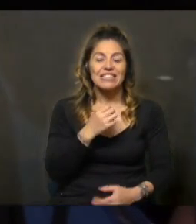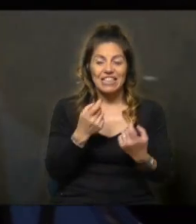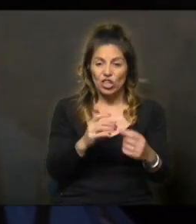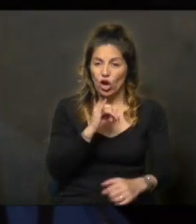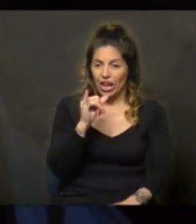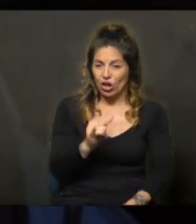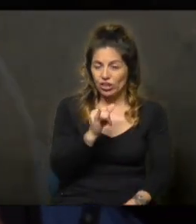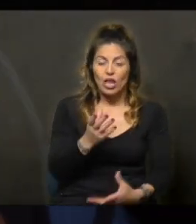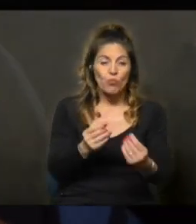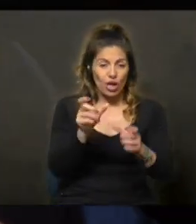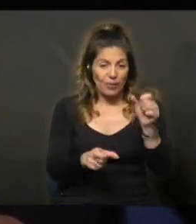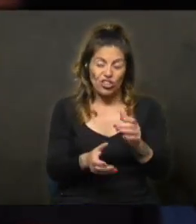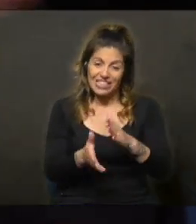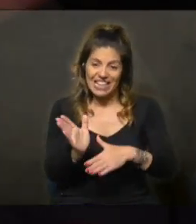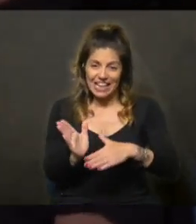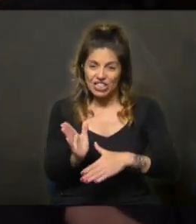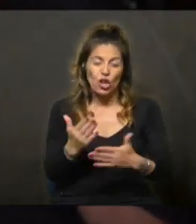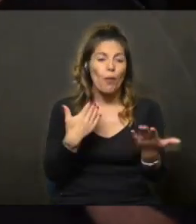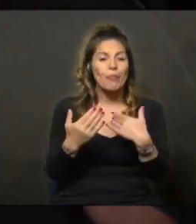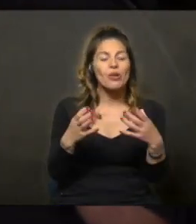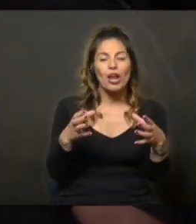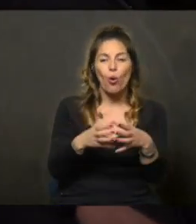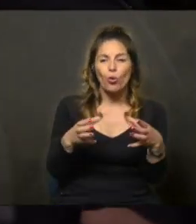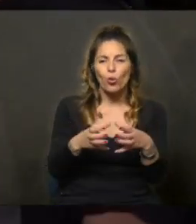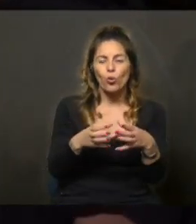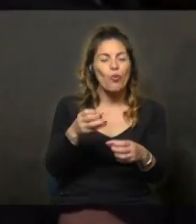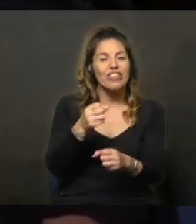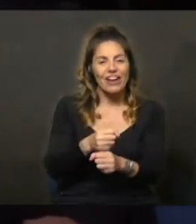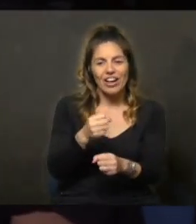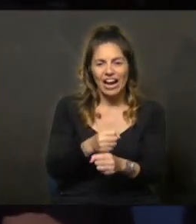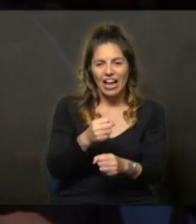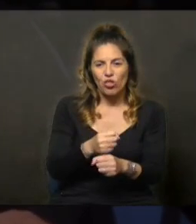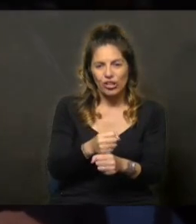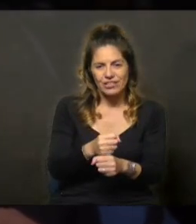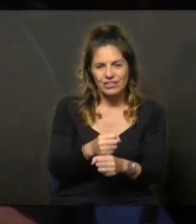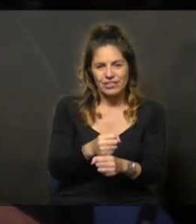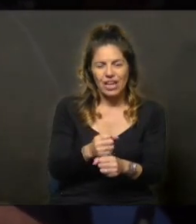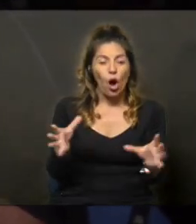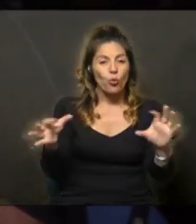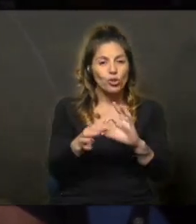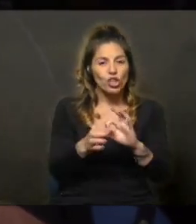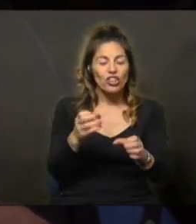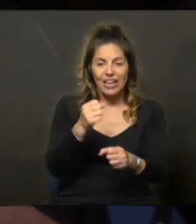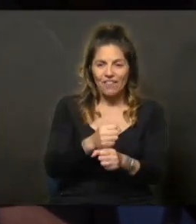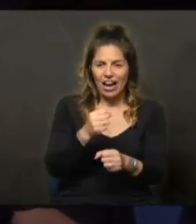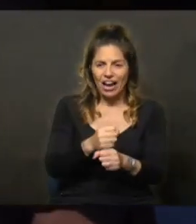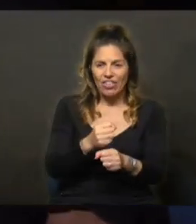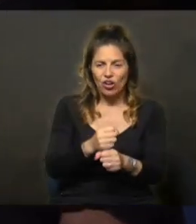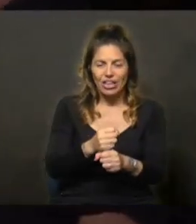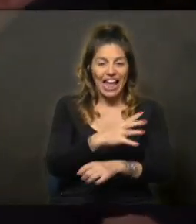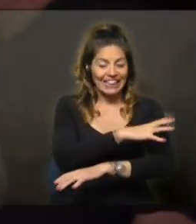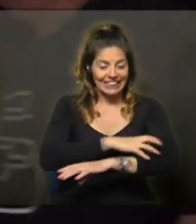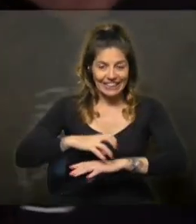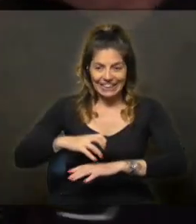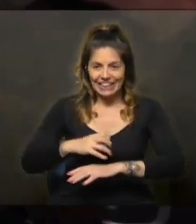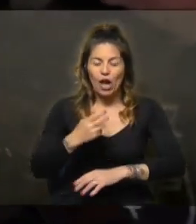gente se está retirando ya vamos a hablar con un grupo de trabajadoras y trabajadores la unión de trabajadoras y trabajadores del tigre a